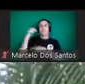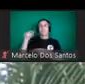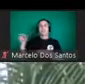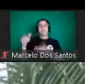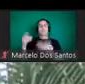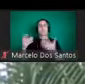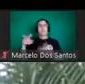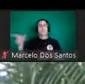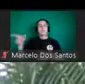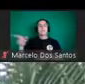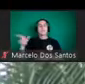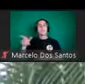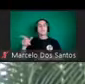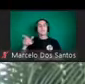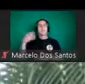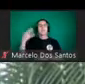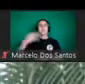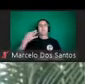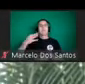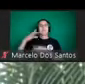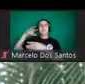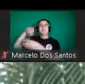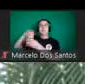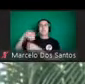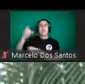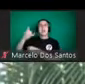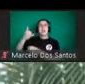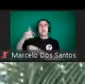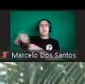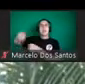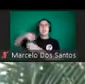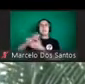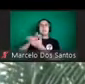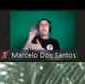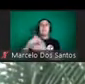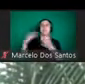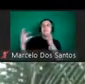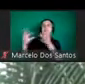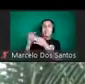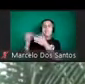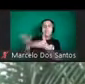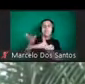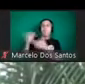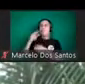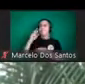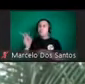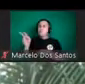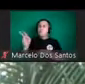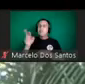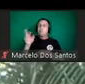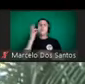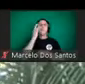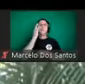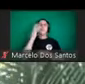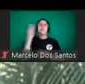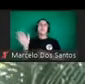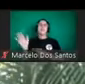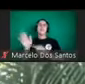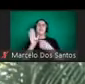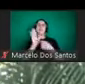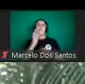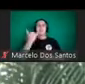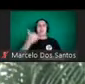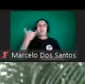que finalmente son los que nos demuestran con su talento todo lo que tienen para aportar en nuestro